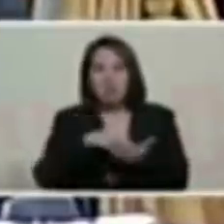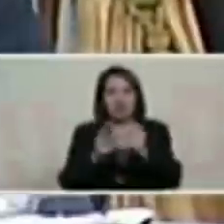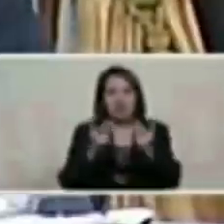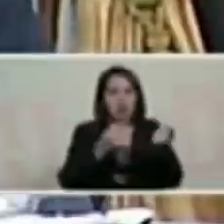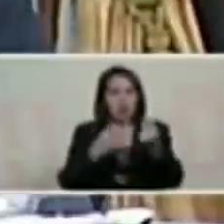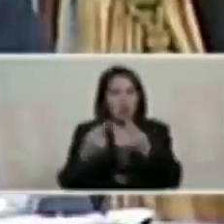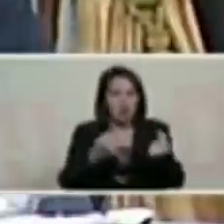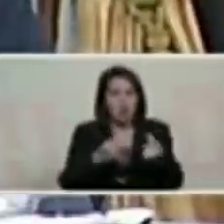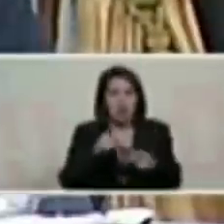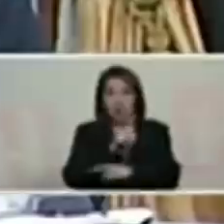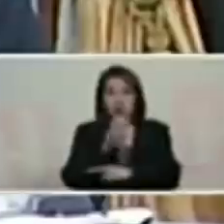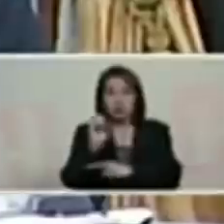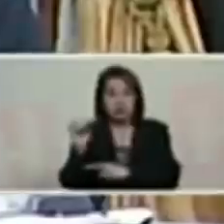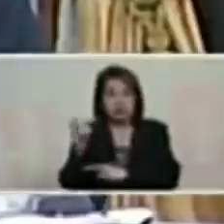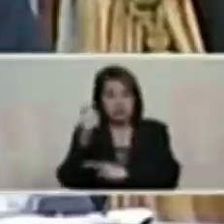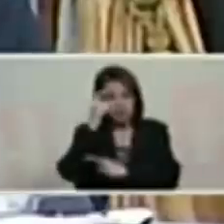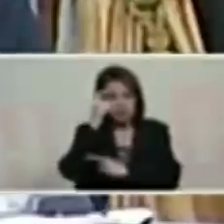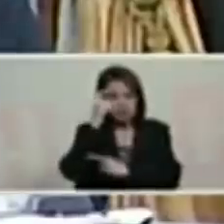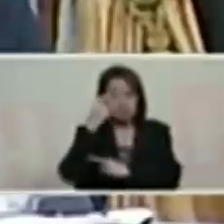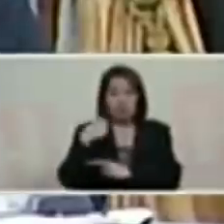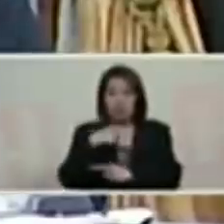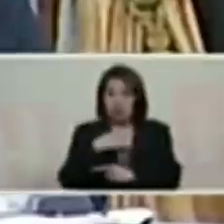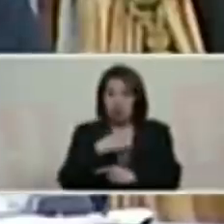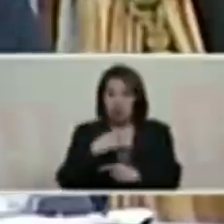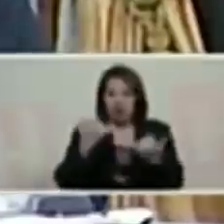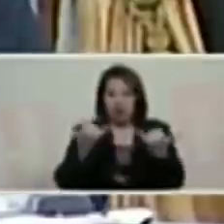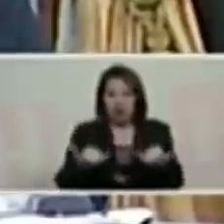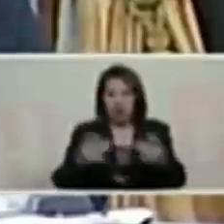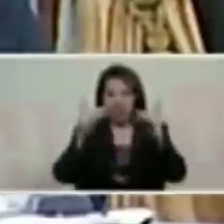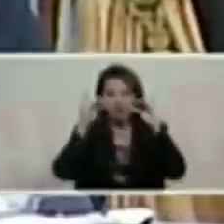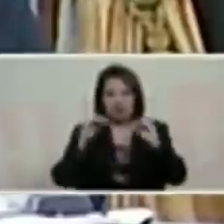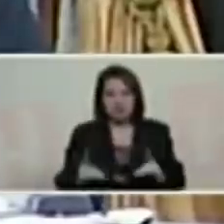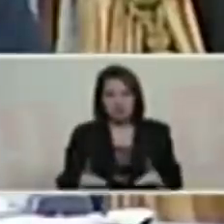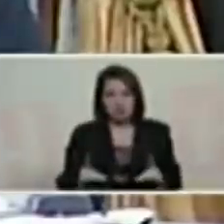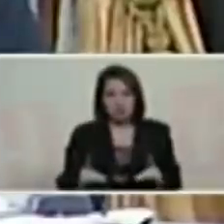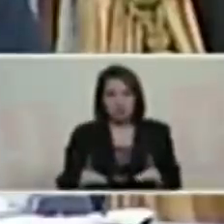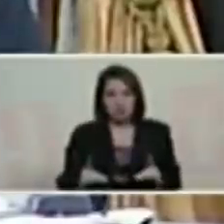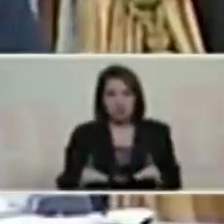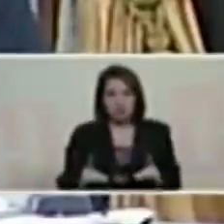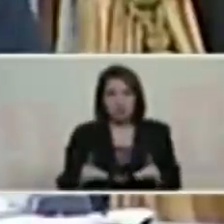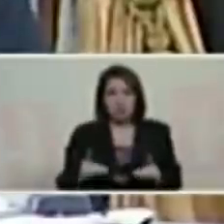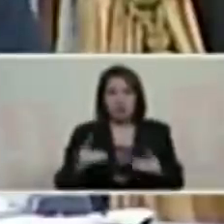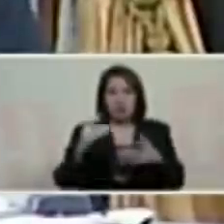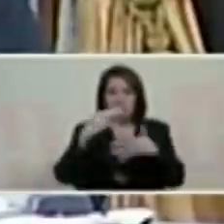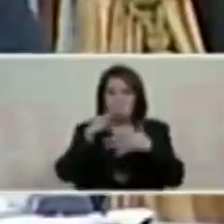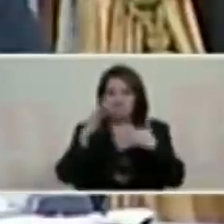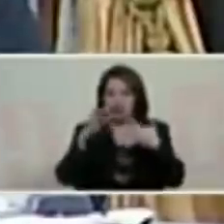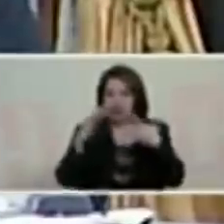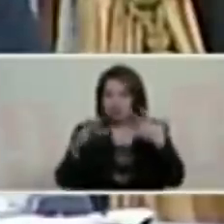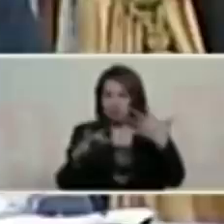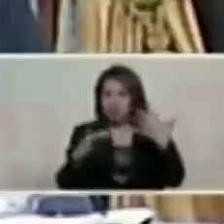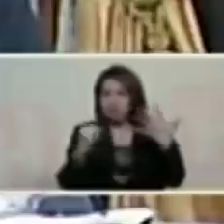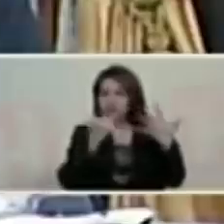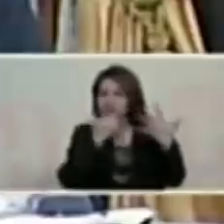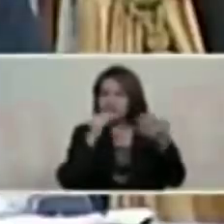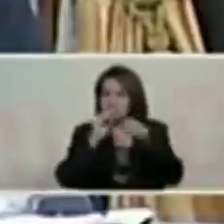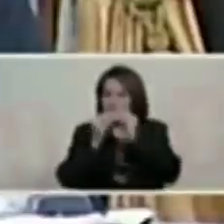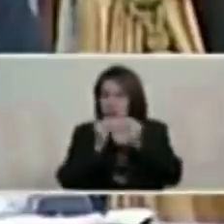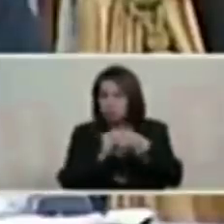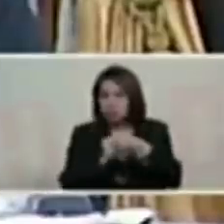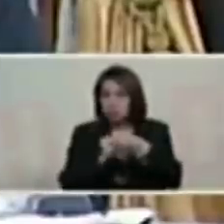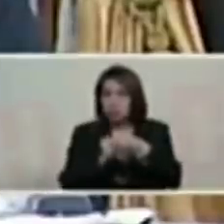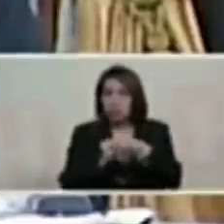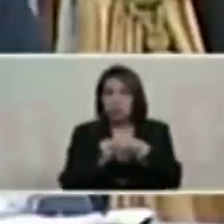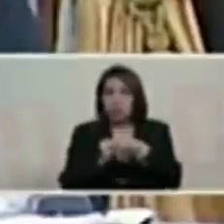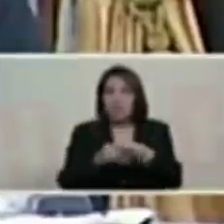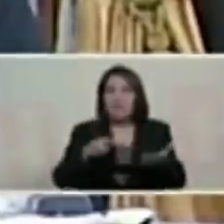así como por personas naturales o jurídicas con recursos propios. En esta ocasión destaca el hecho de que se dispensa la